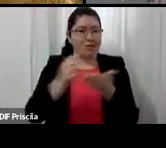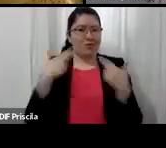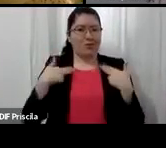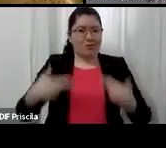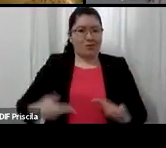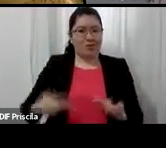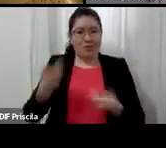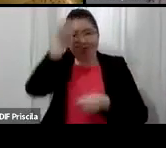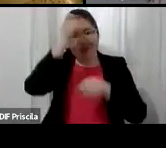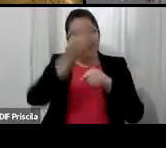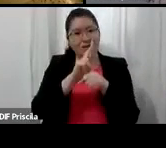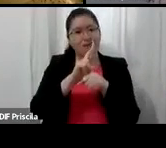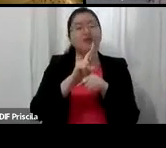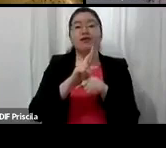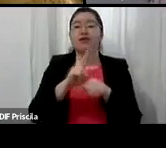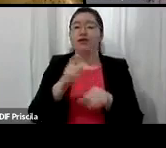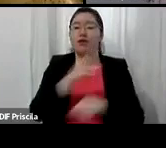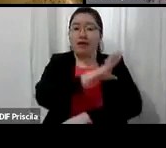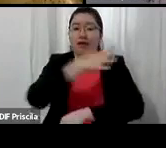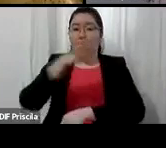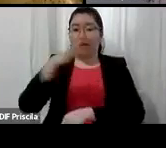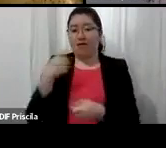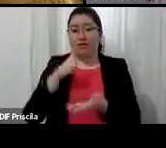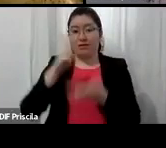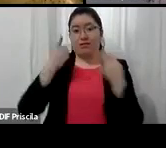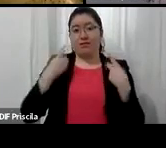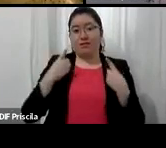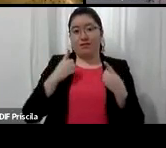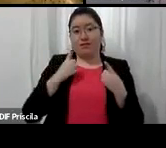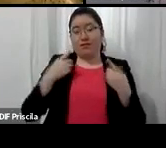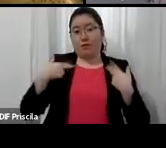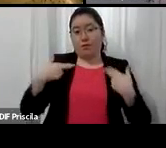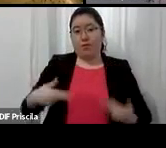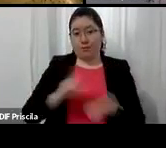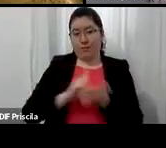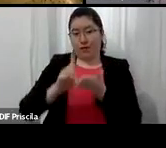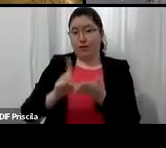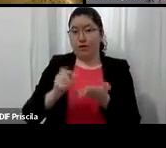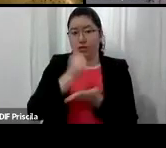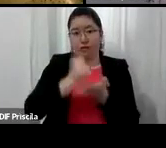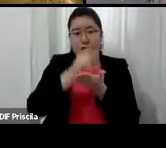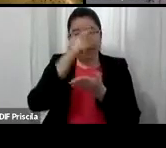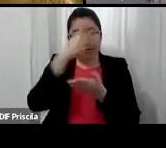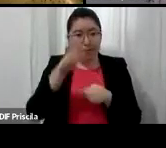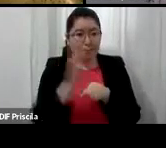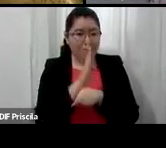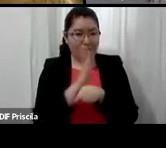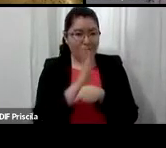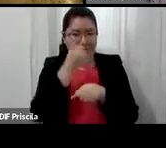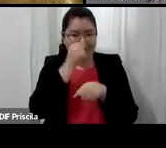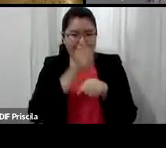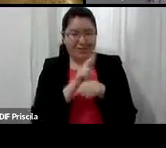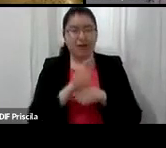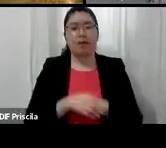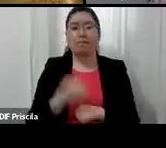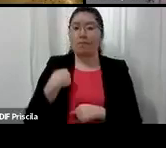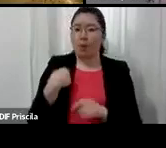Derechos Humanos de la Secretaría de Inclusión y Bienestar Social de la Ciudad de México. Tendré el gusto de moderar esta